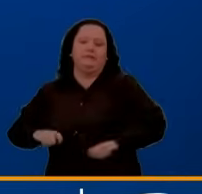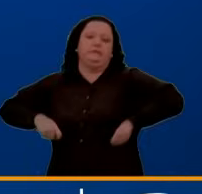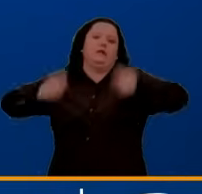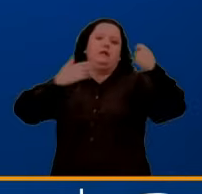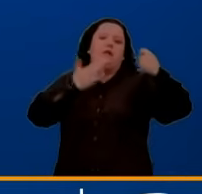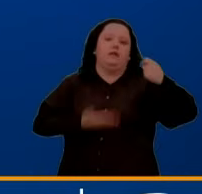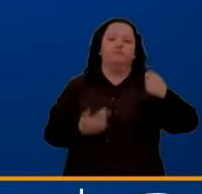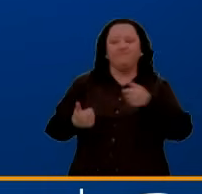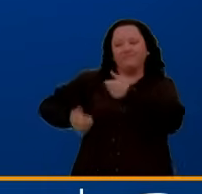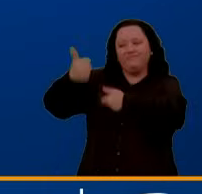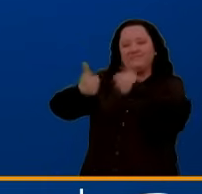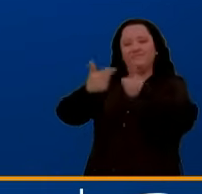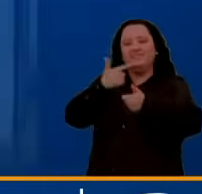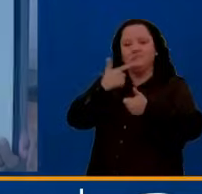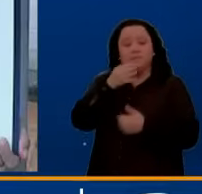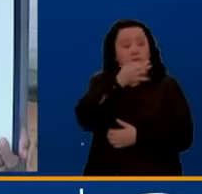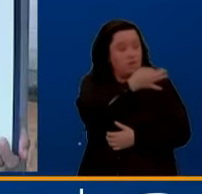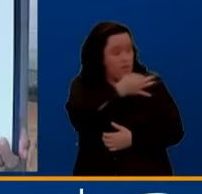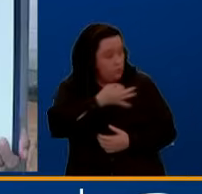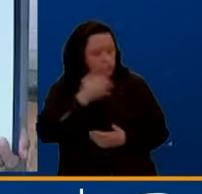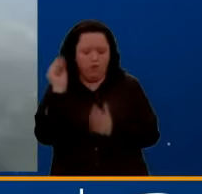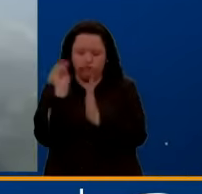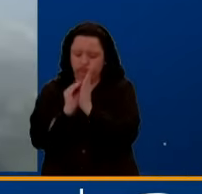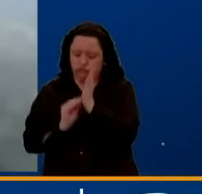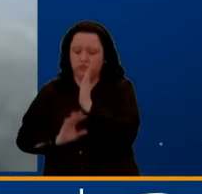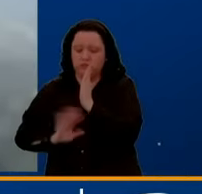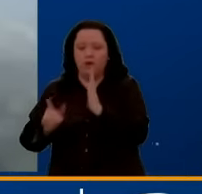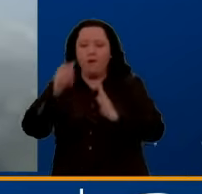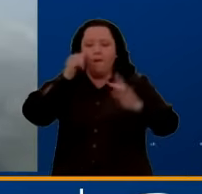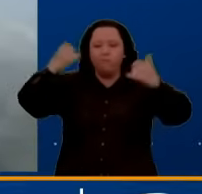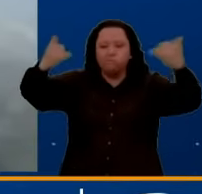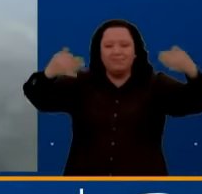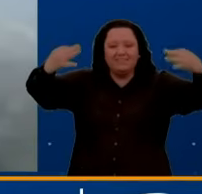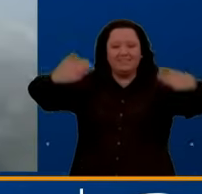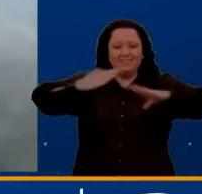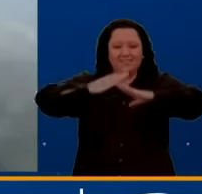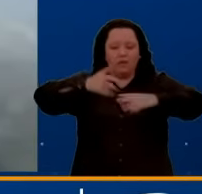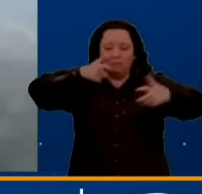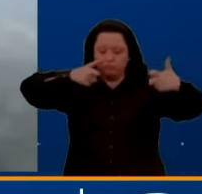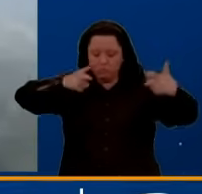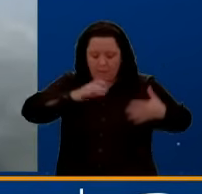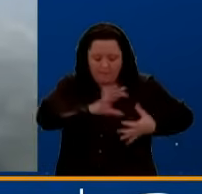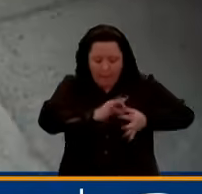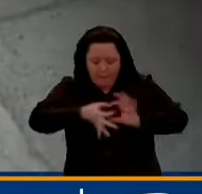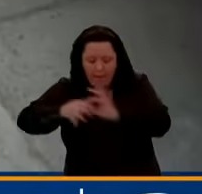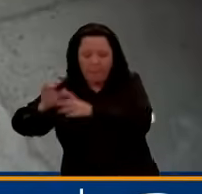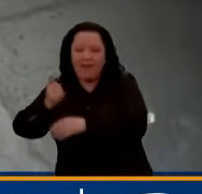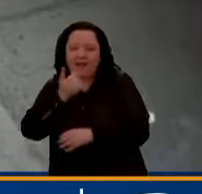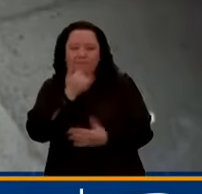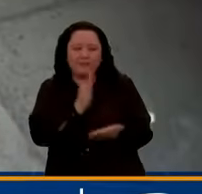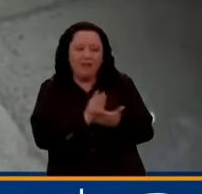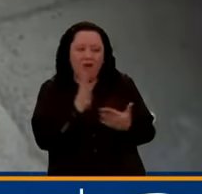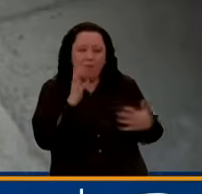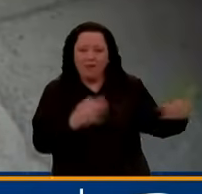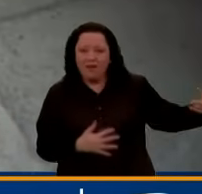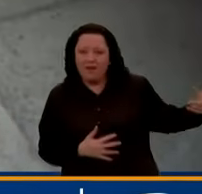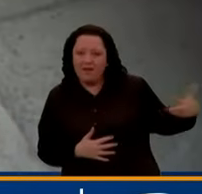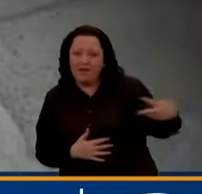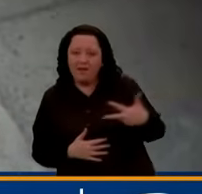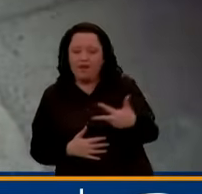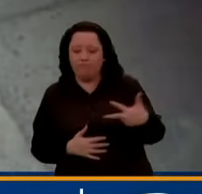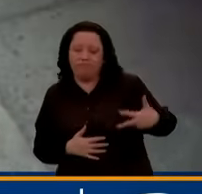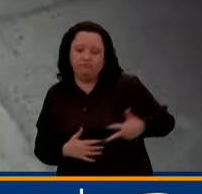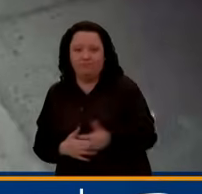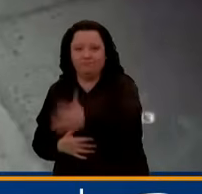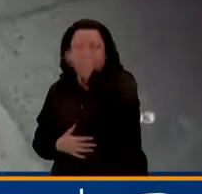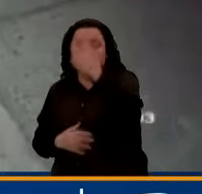se recepcionó la denuncia, que se están mirando las cámaras de seguridad para tener la trazabilidad desde que estos hombres llegan y se van, y que